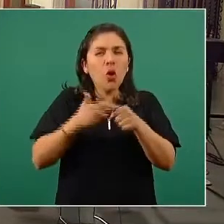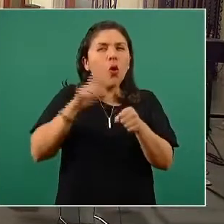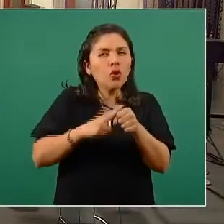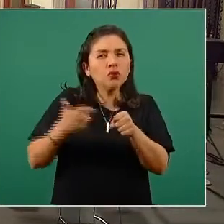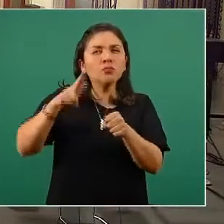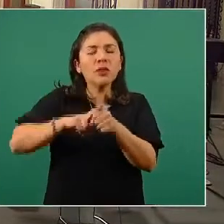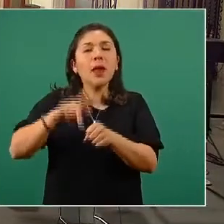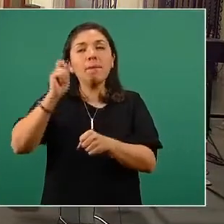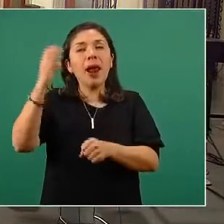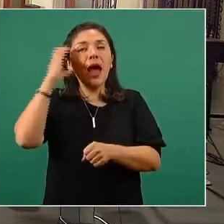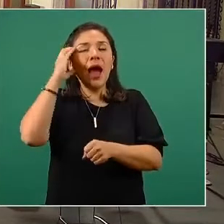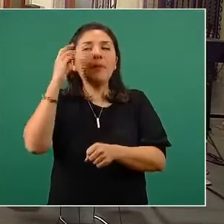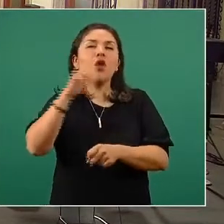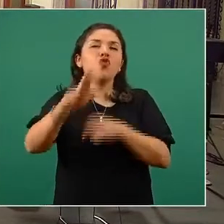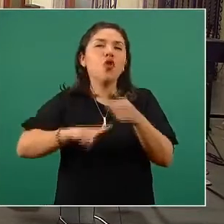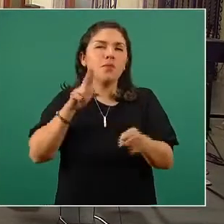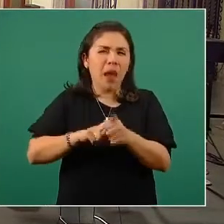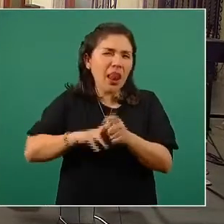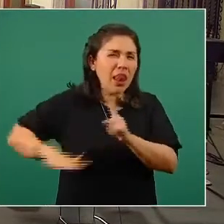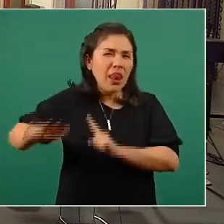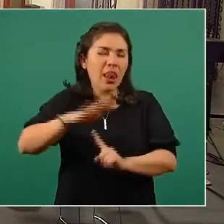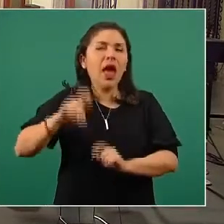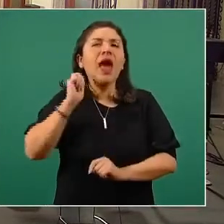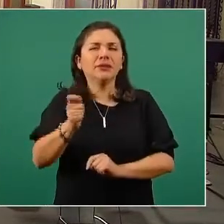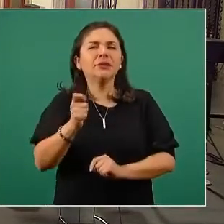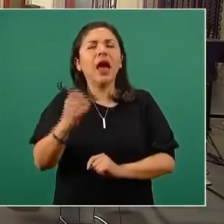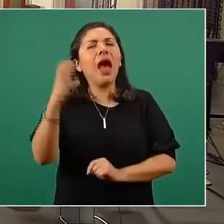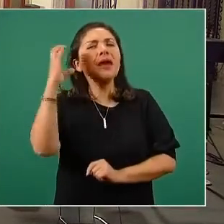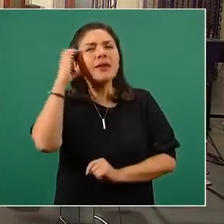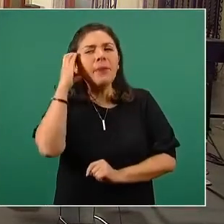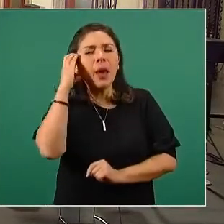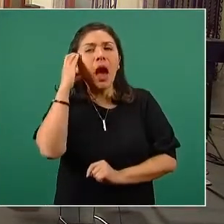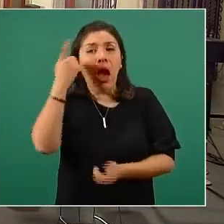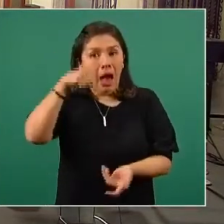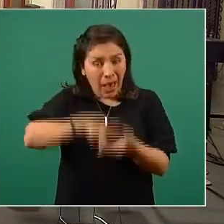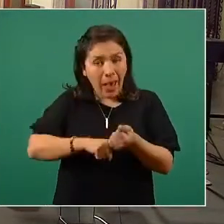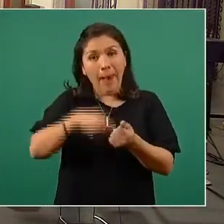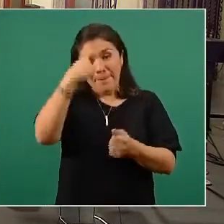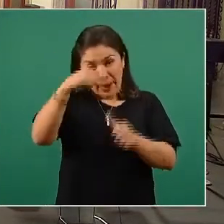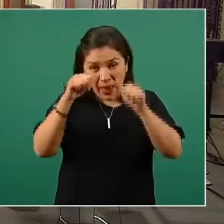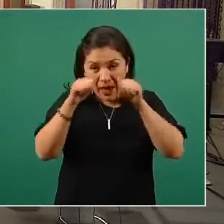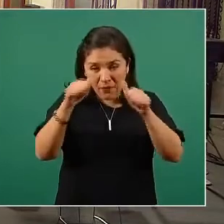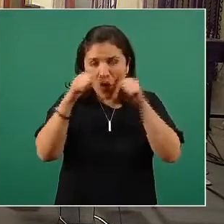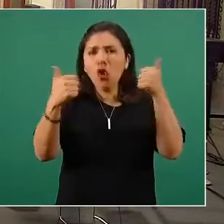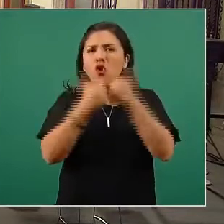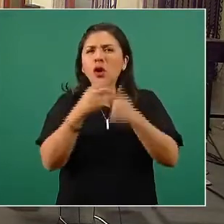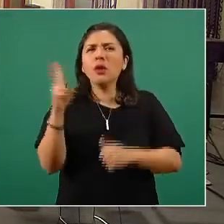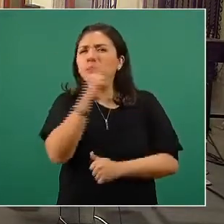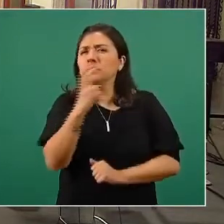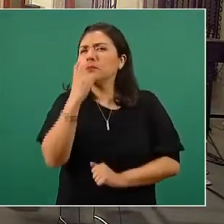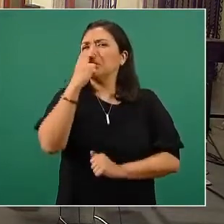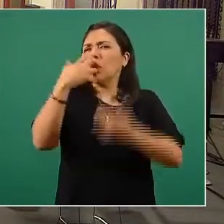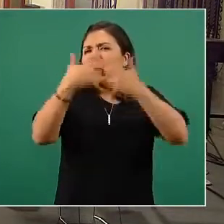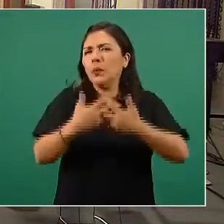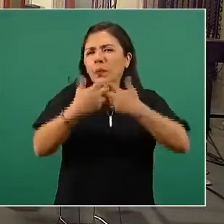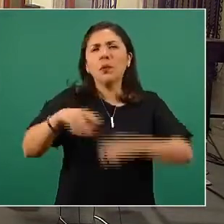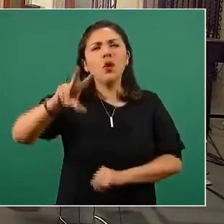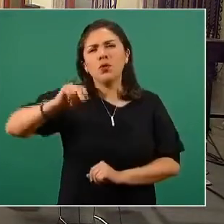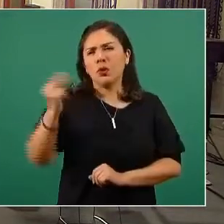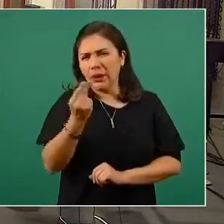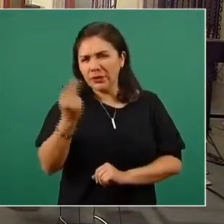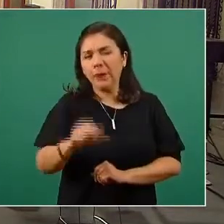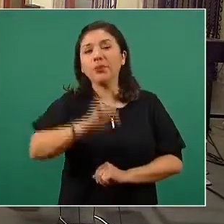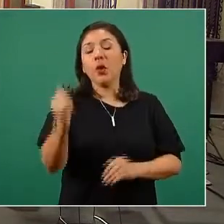hospitalizadas en camas generales. Quiere decir esto que son camas que no requieren apoyo ventilatorio. Y en la parte baja, que son